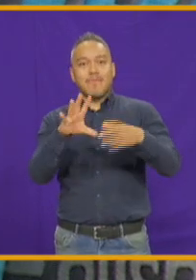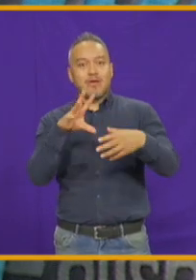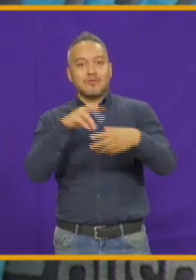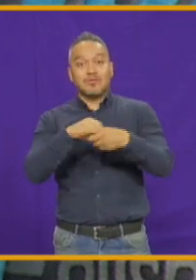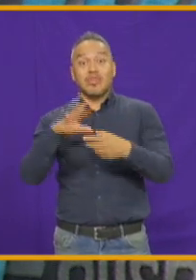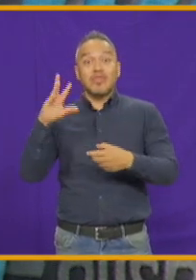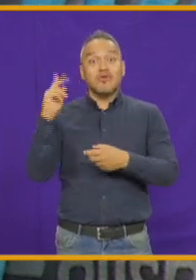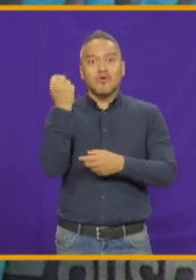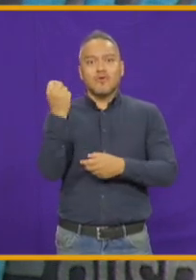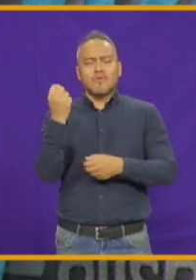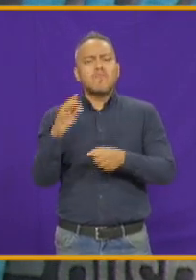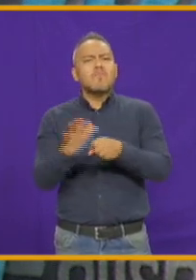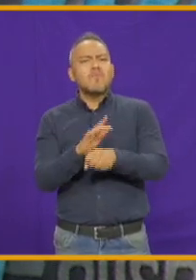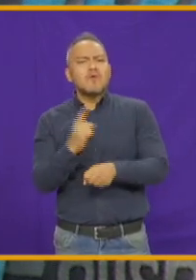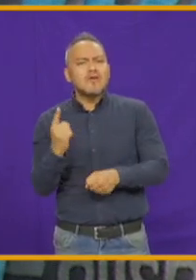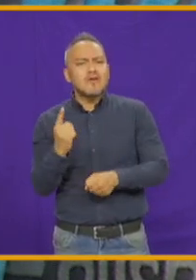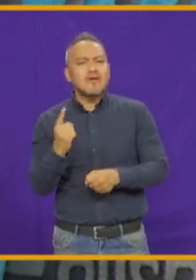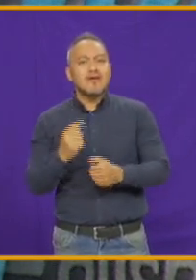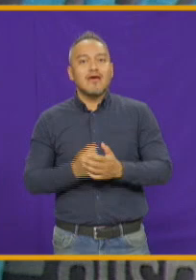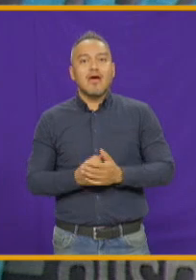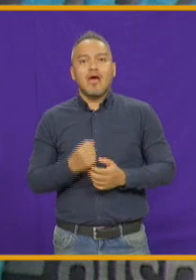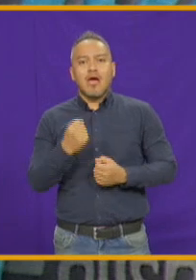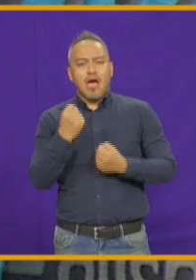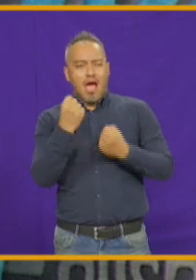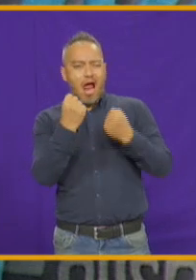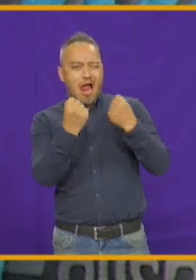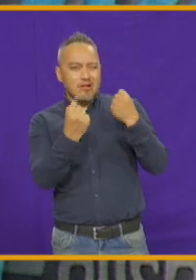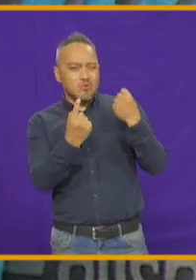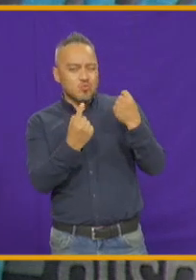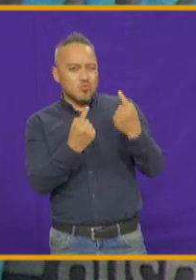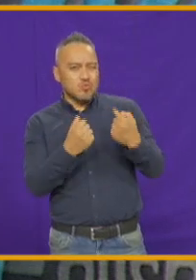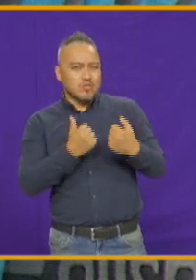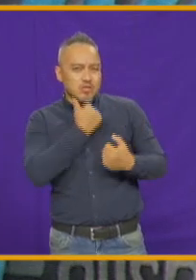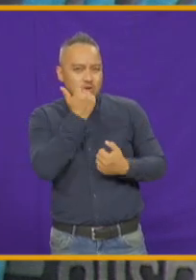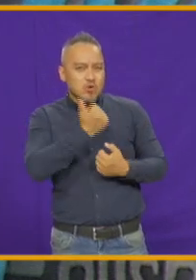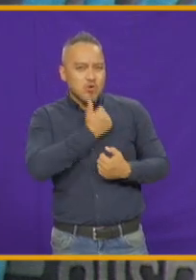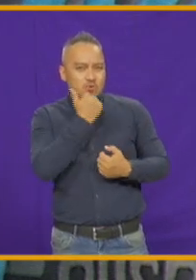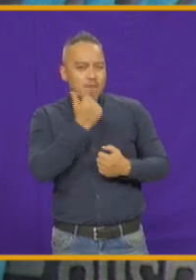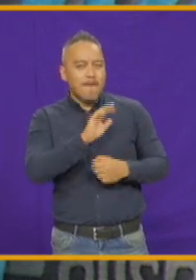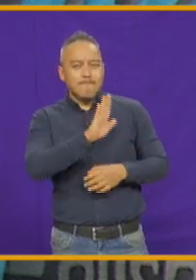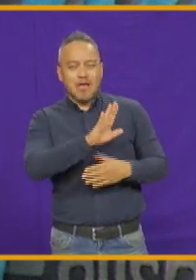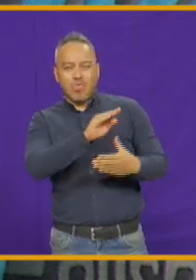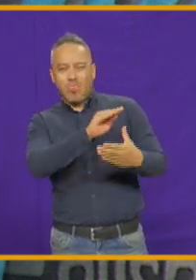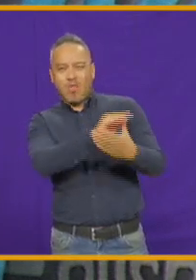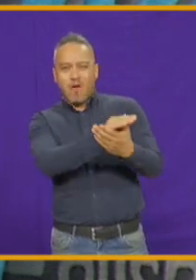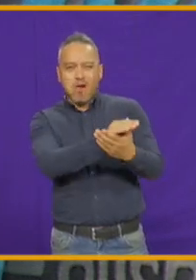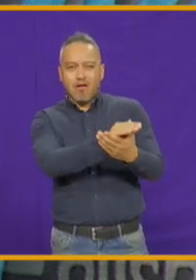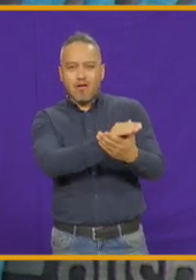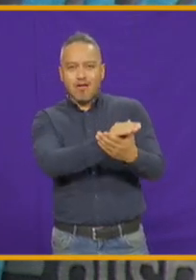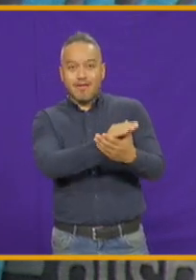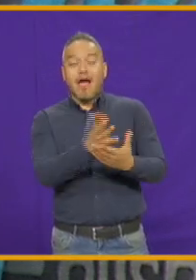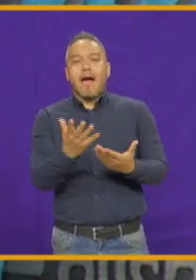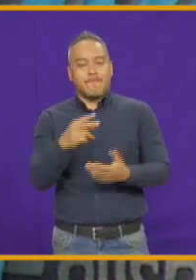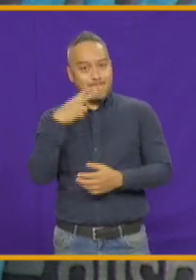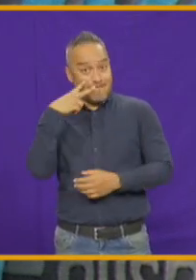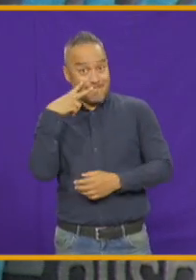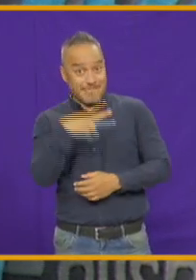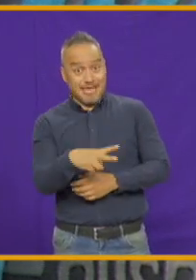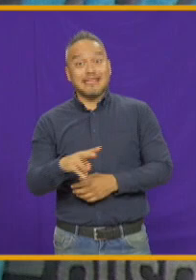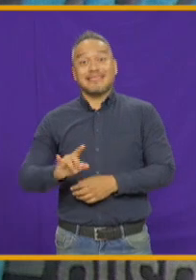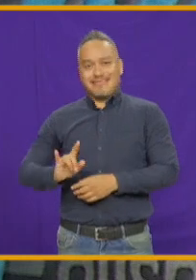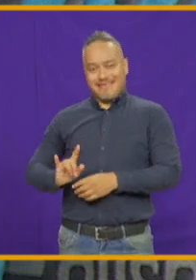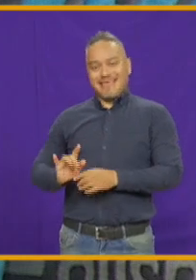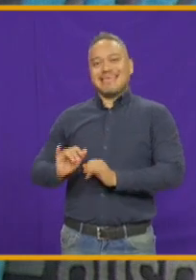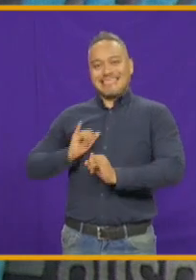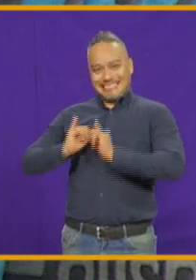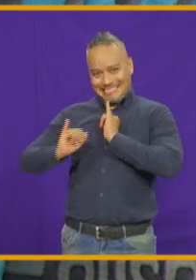hay un sector que está desatendido y lo sabemos perfectamente el compañero Ulises y